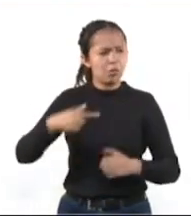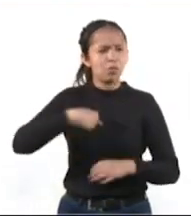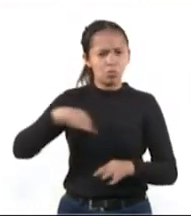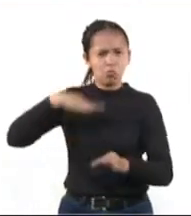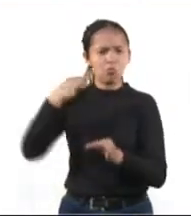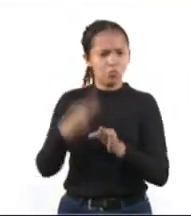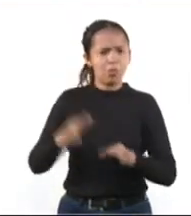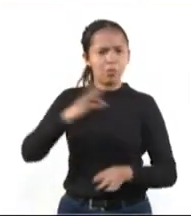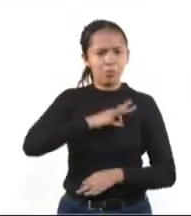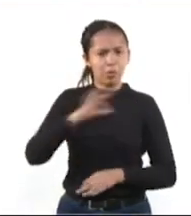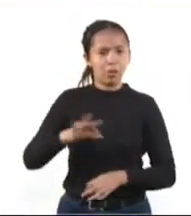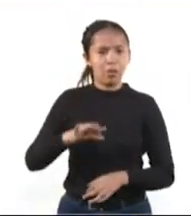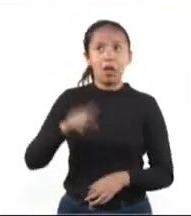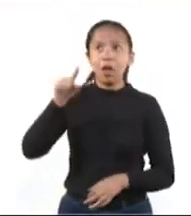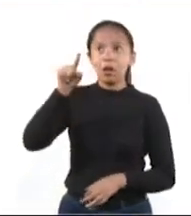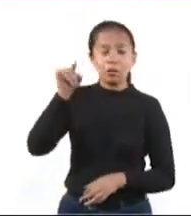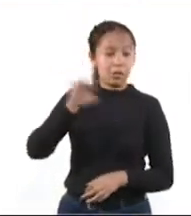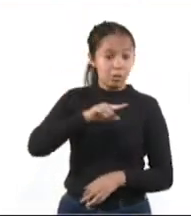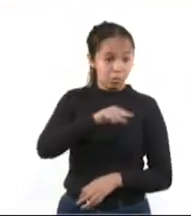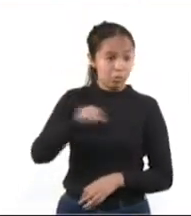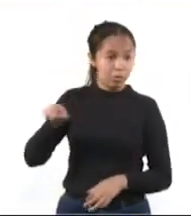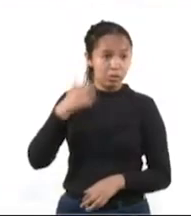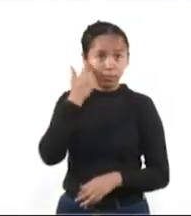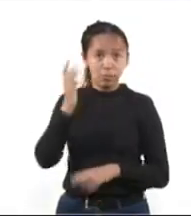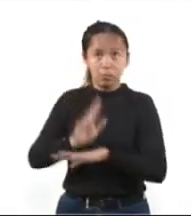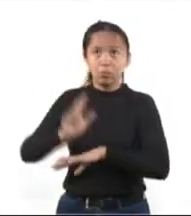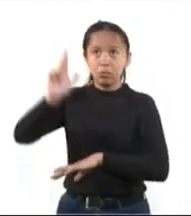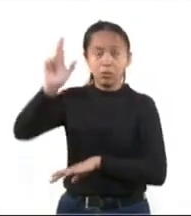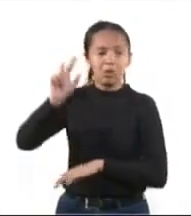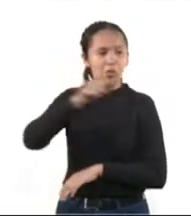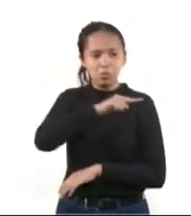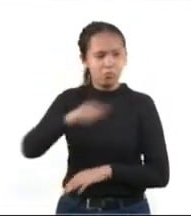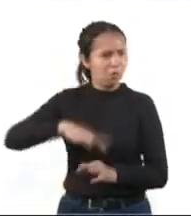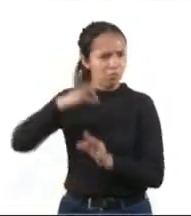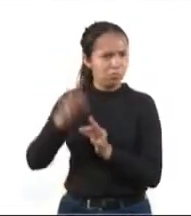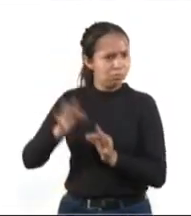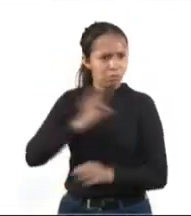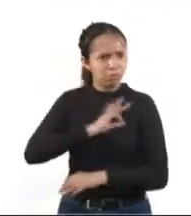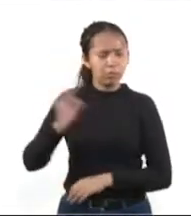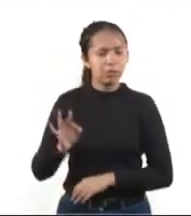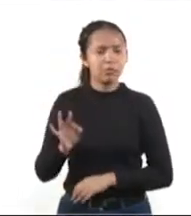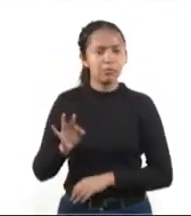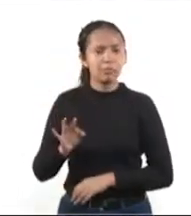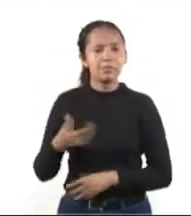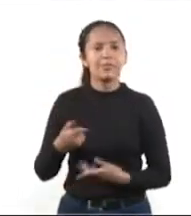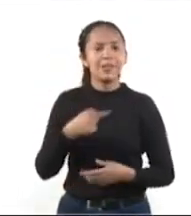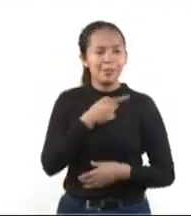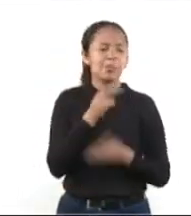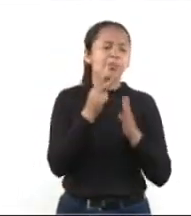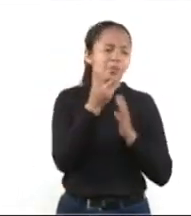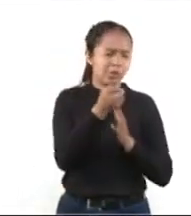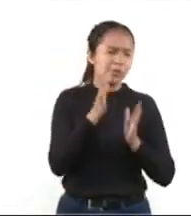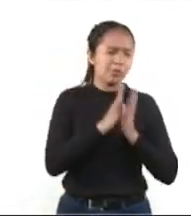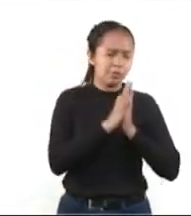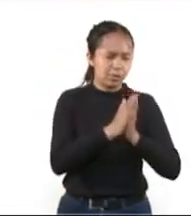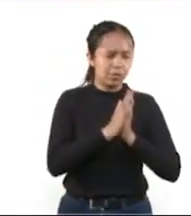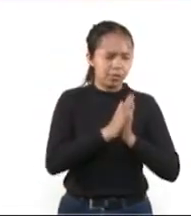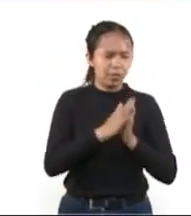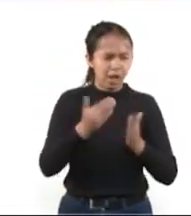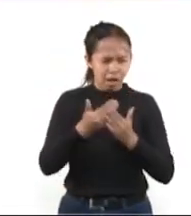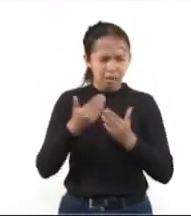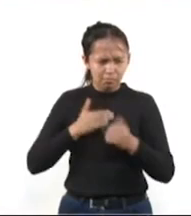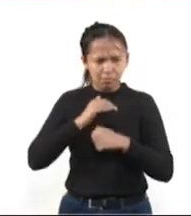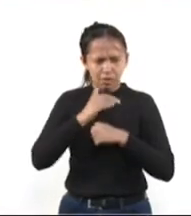quieran llegar. Si quieren llegar al espacio, pueden llegar al espacio, claro que pueden. Así que por favor, antes